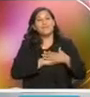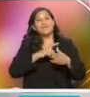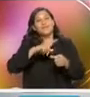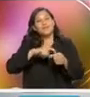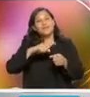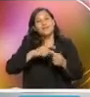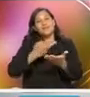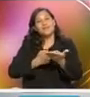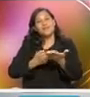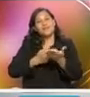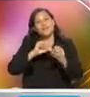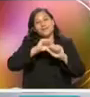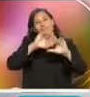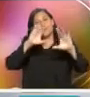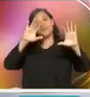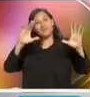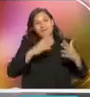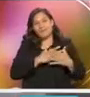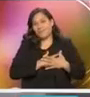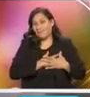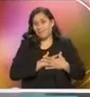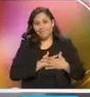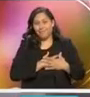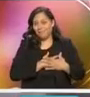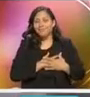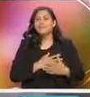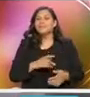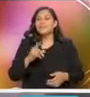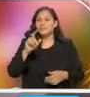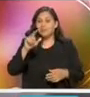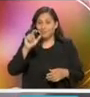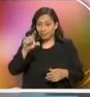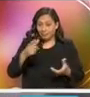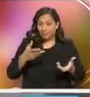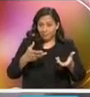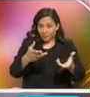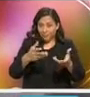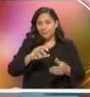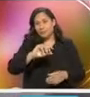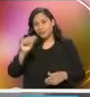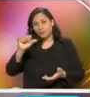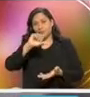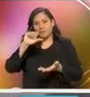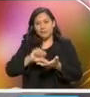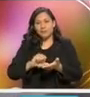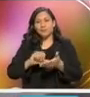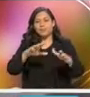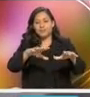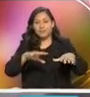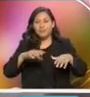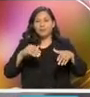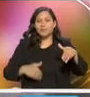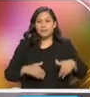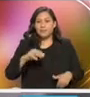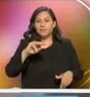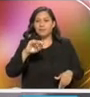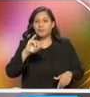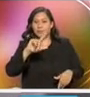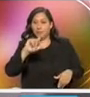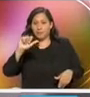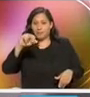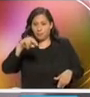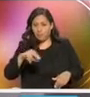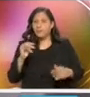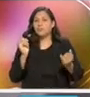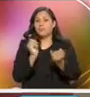estamos acostumbrados a ver, quizás, ¿no? Así es. Y bueno, y en esa misma calle está otro centro de espectáculos que es el Teatro Milán, que es de